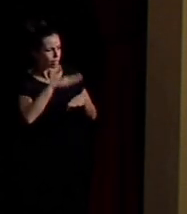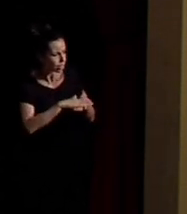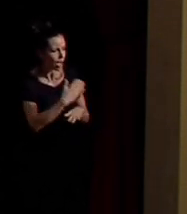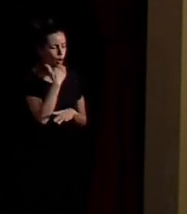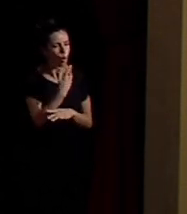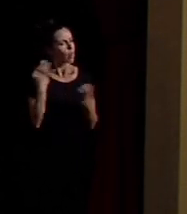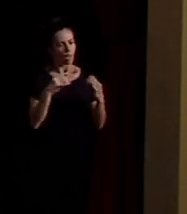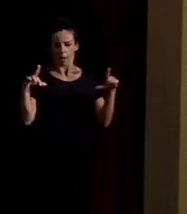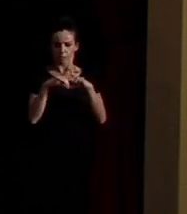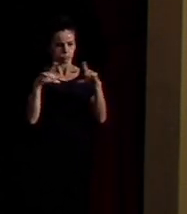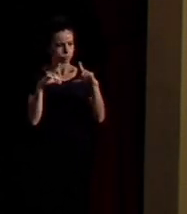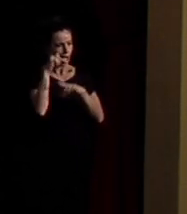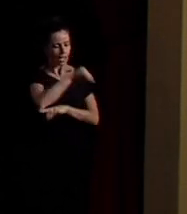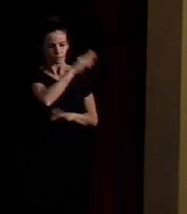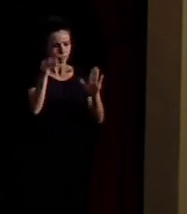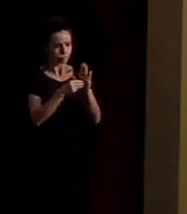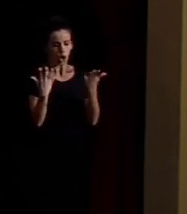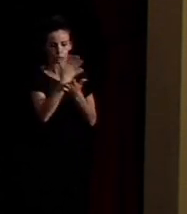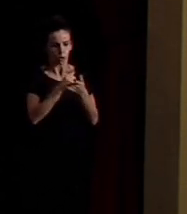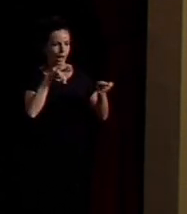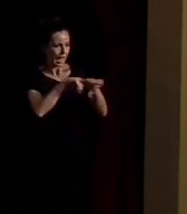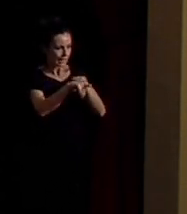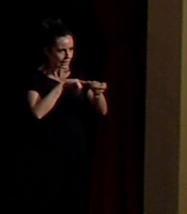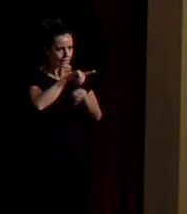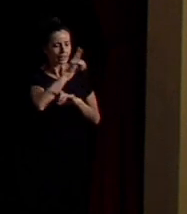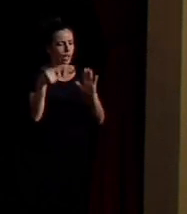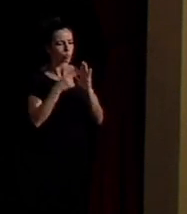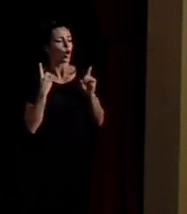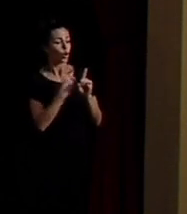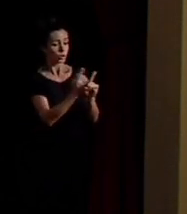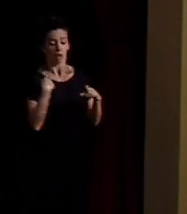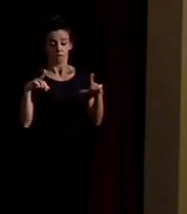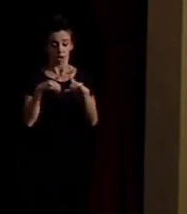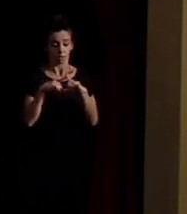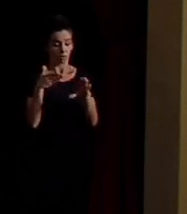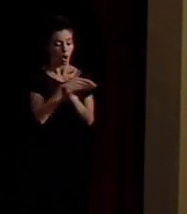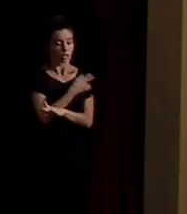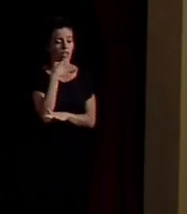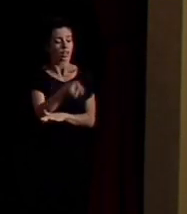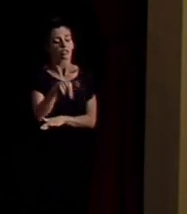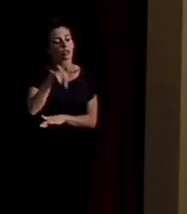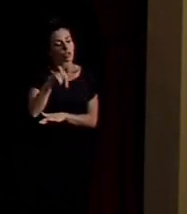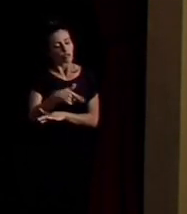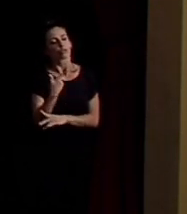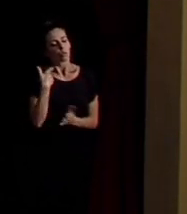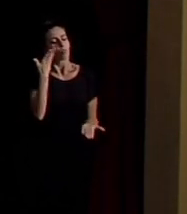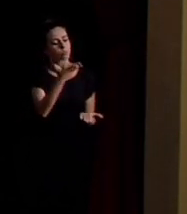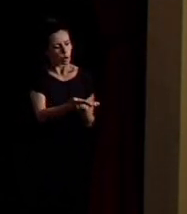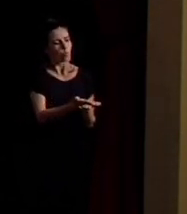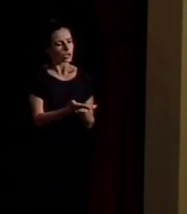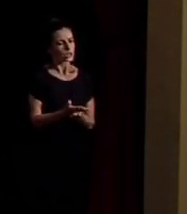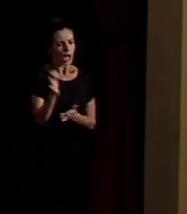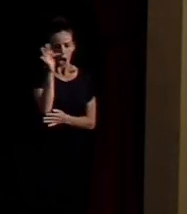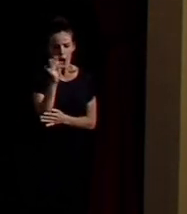feminismo tiene que aplicar ahí todo su arsenal crítico. Y como decía antes, el feminismo es una propuesta ética y